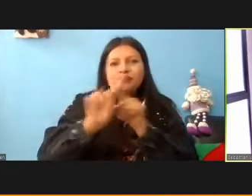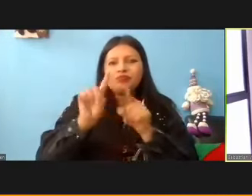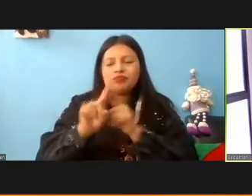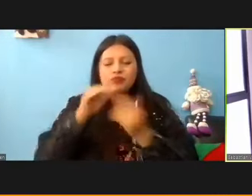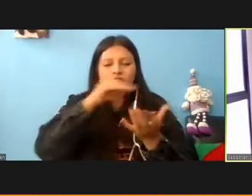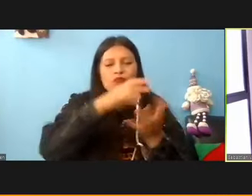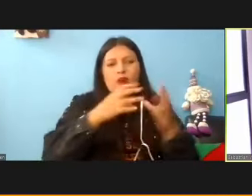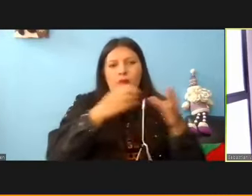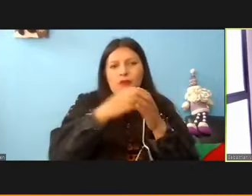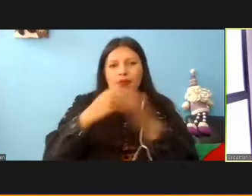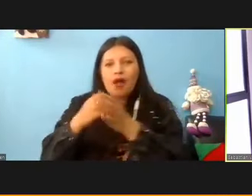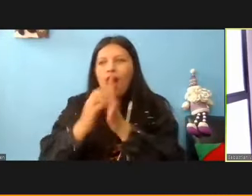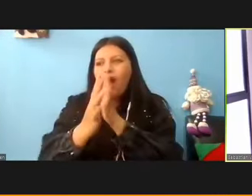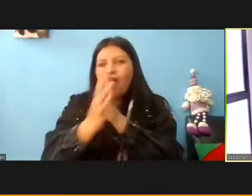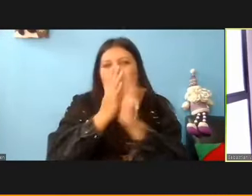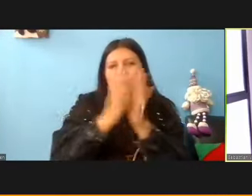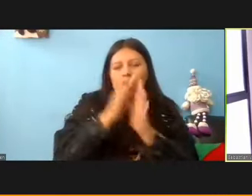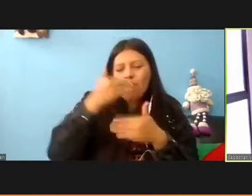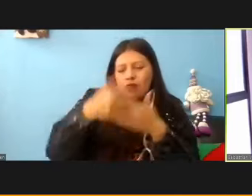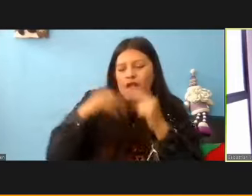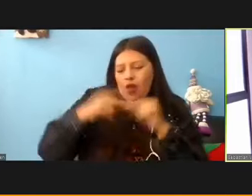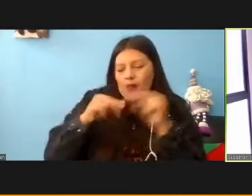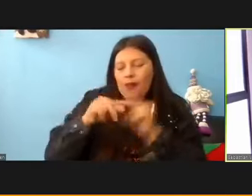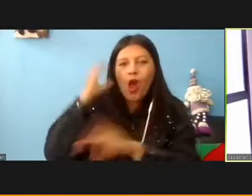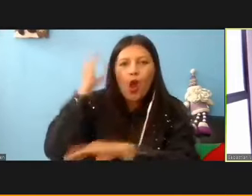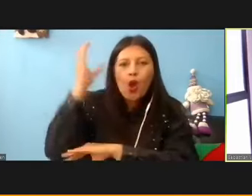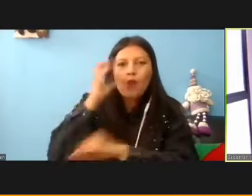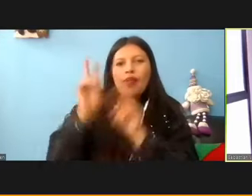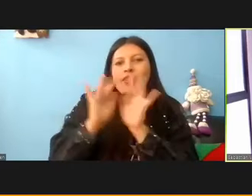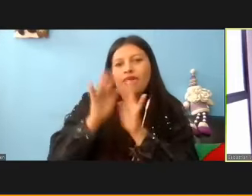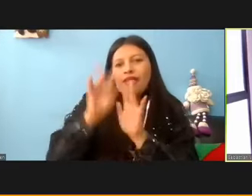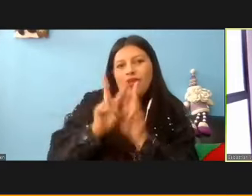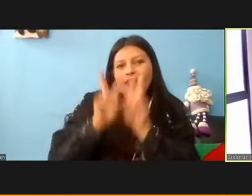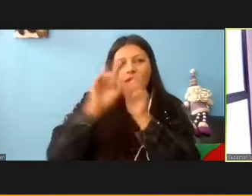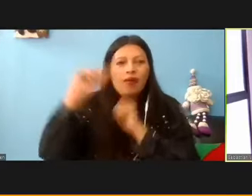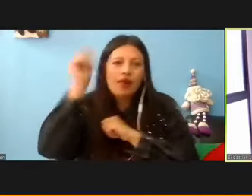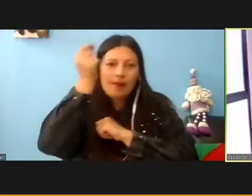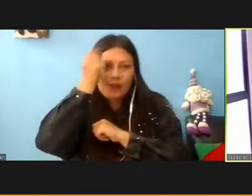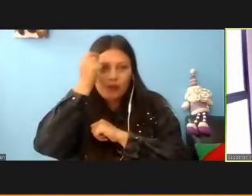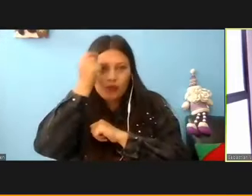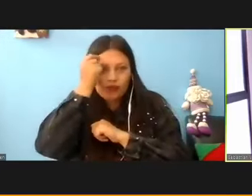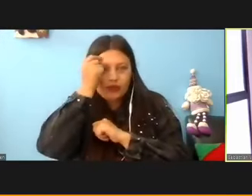sectores se han venido construyendo en Colombia sobre los temas de las memorias.